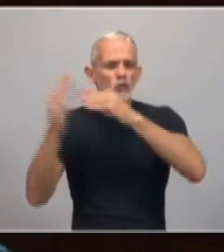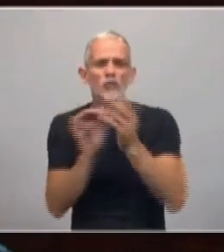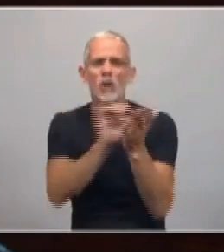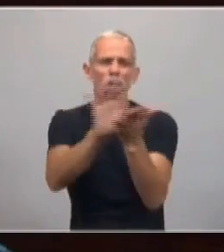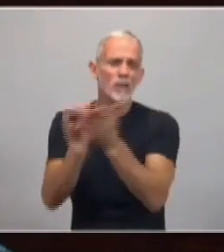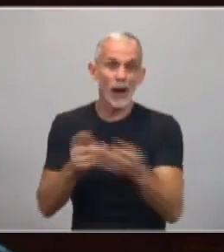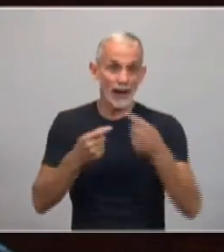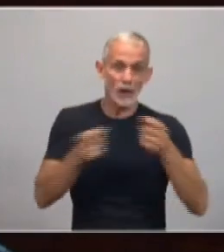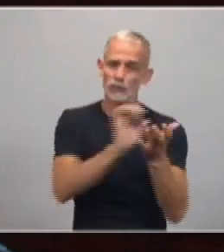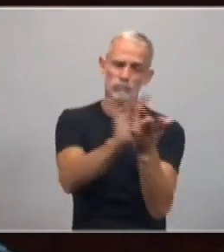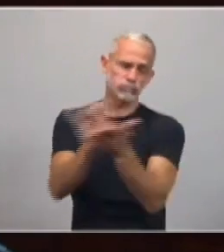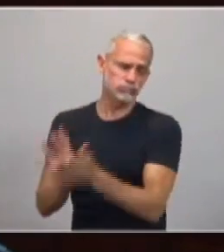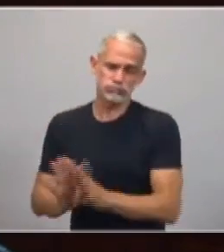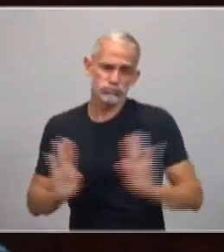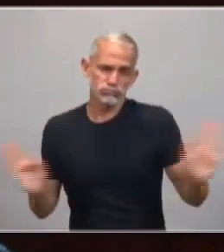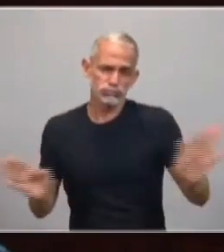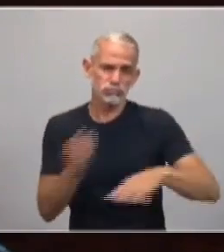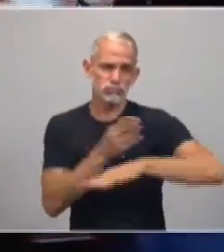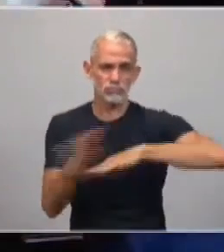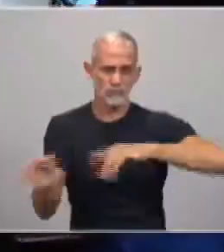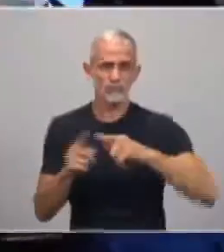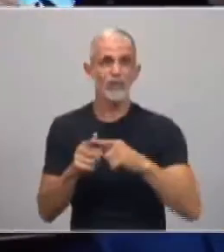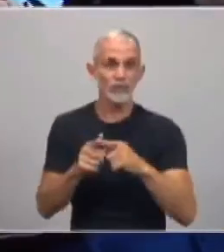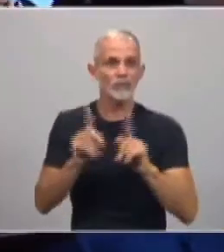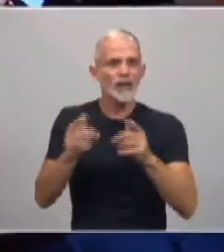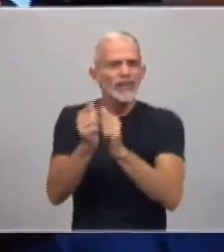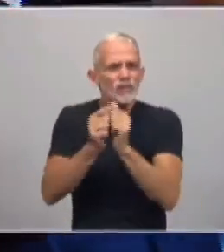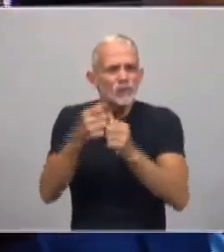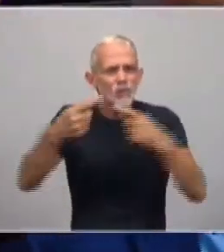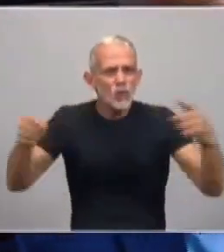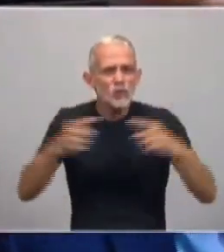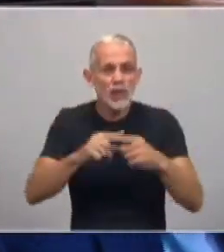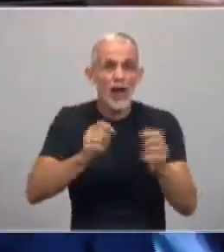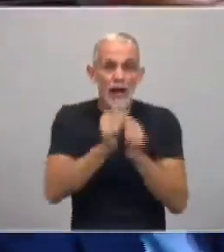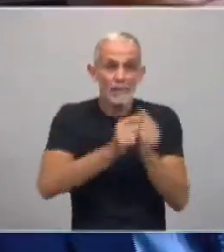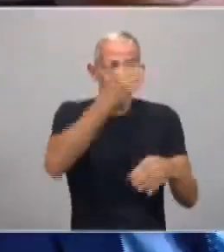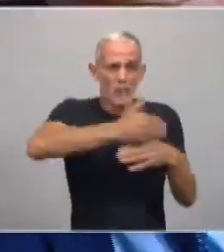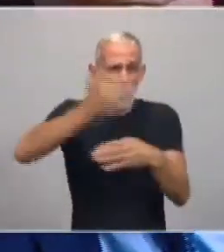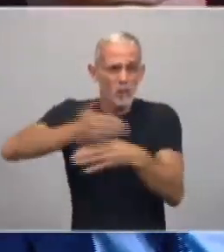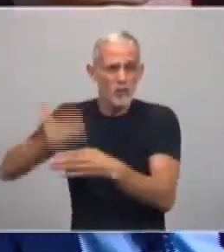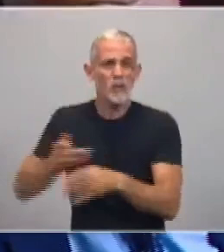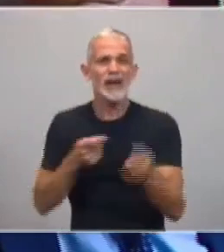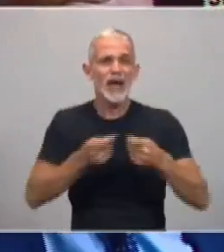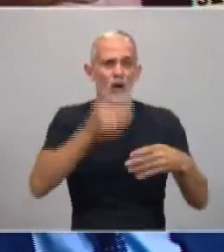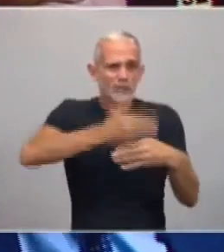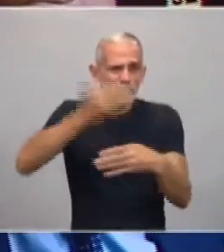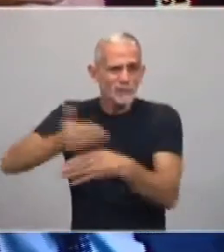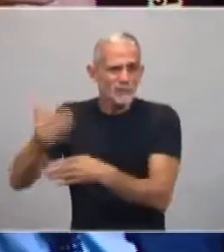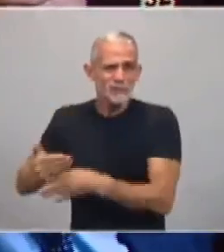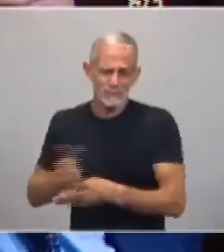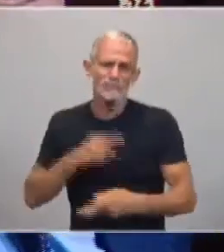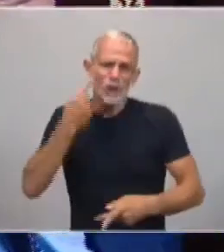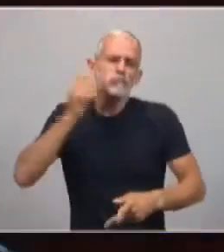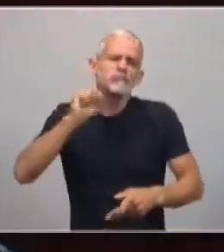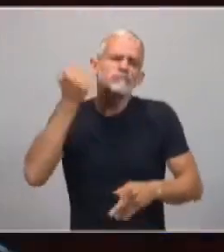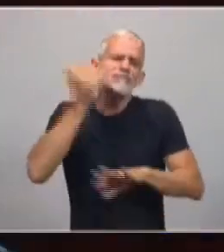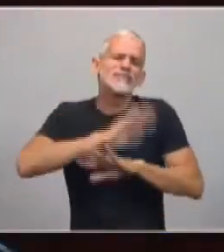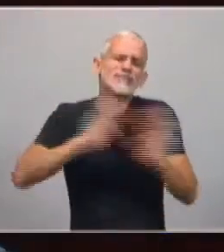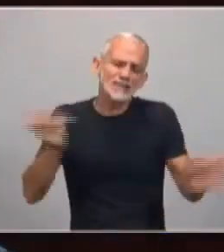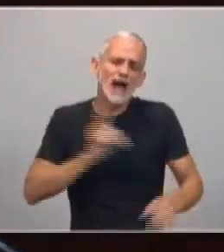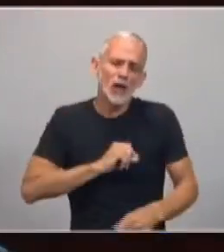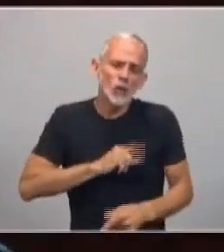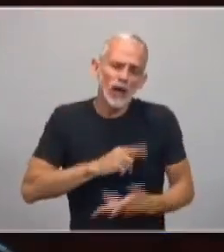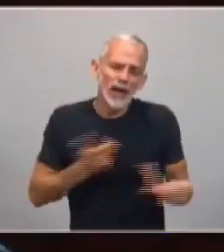en el comercio, suspensiones y despidos en la industria, cierre de empresas y de negocios, una historia conocida y